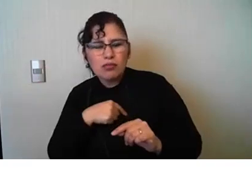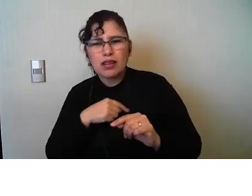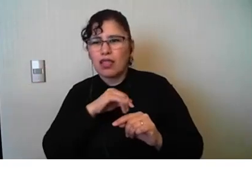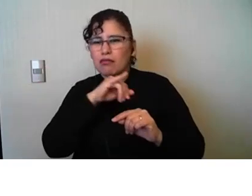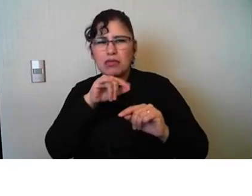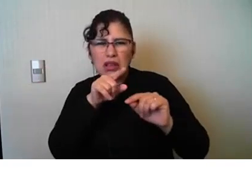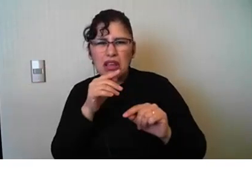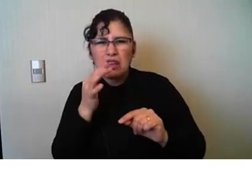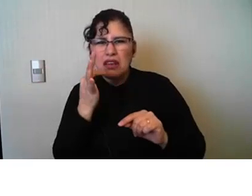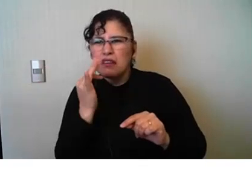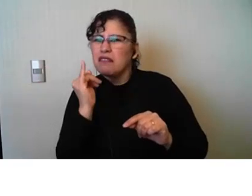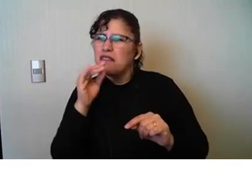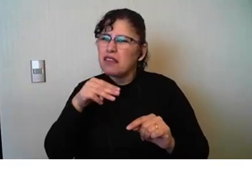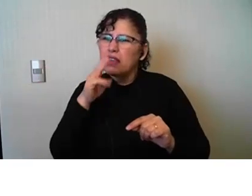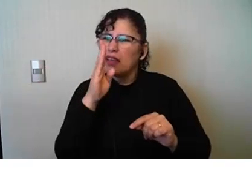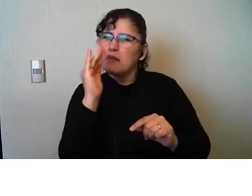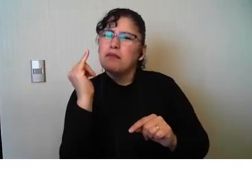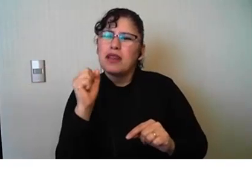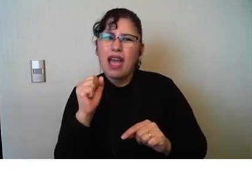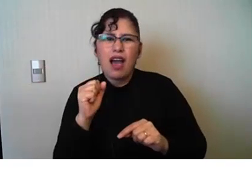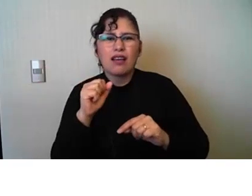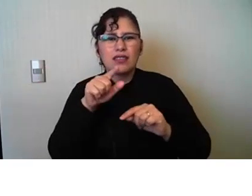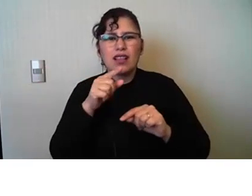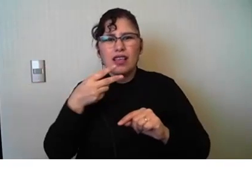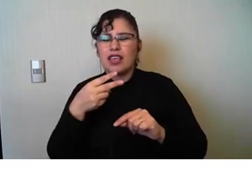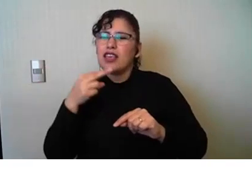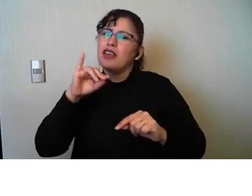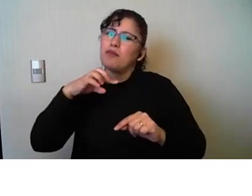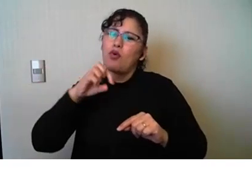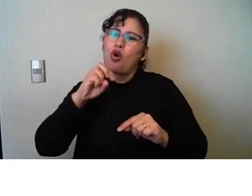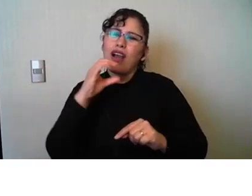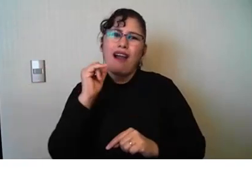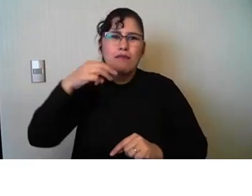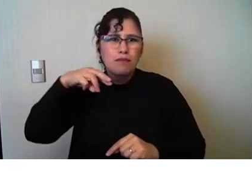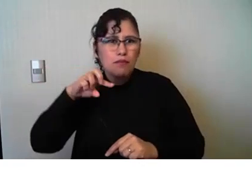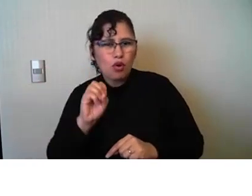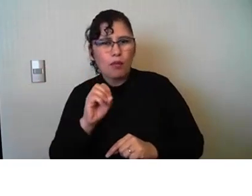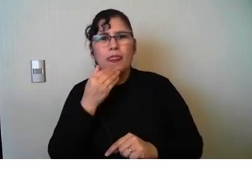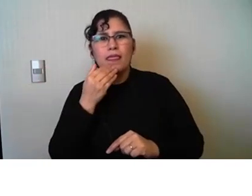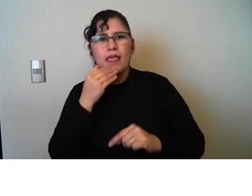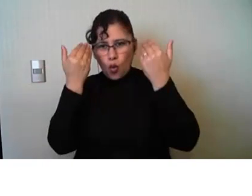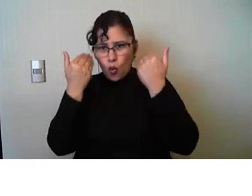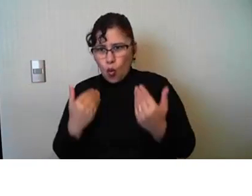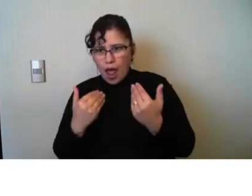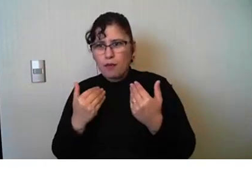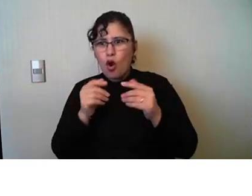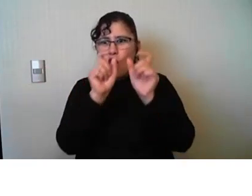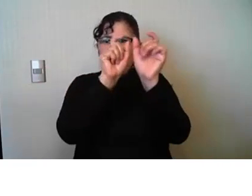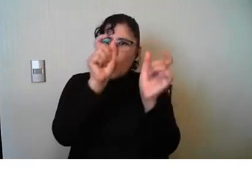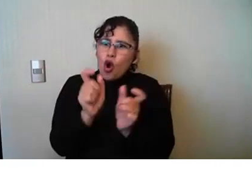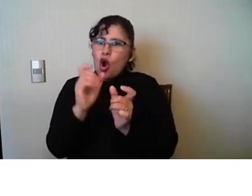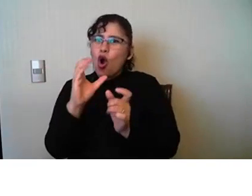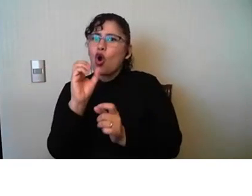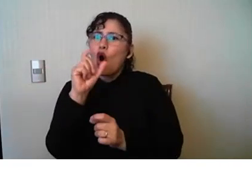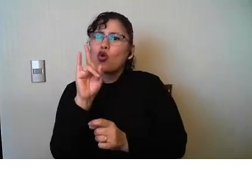la fibra del hipocampo, las pilares, el cuerpo y las columnas. Recuerden que nosotros utilizábamos